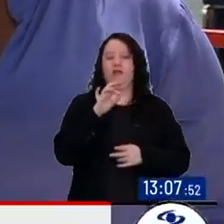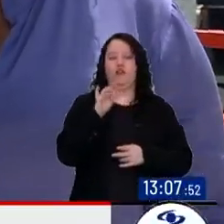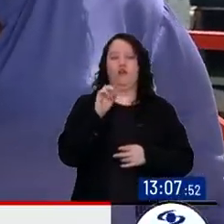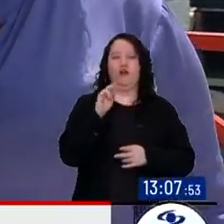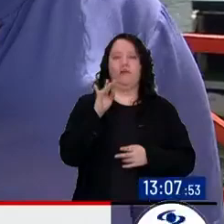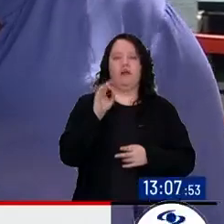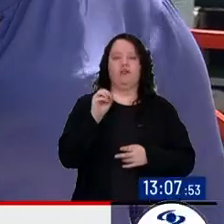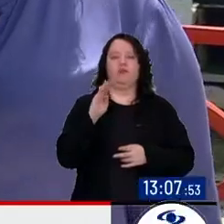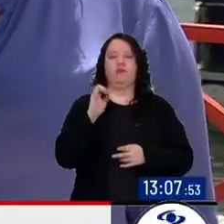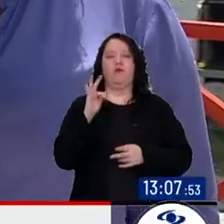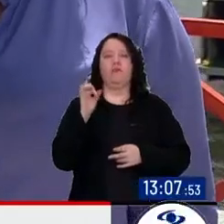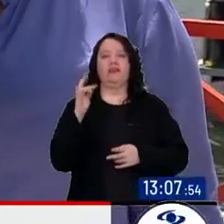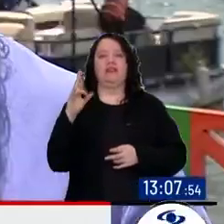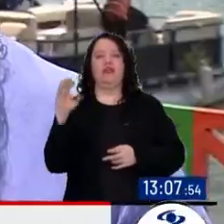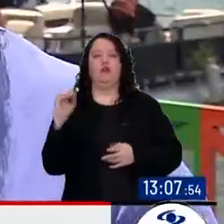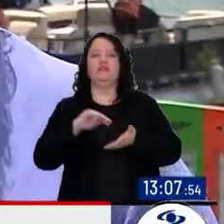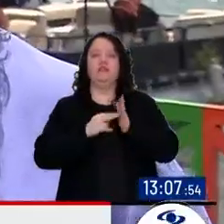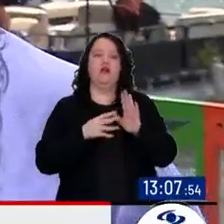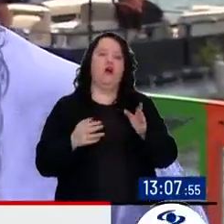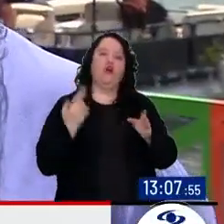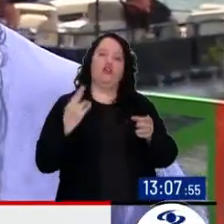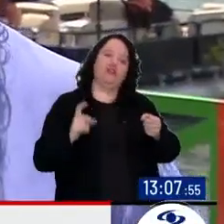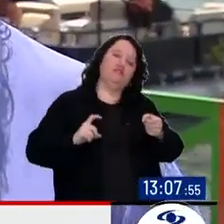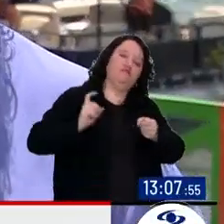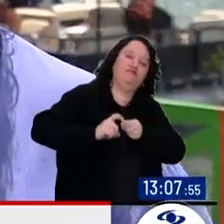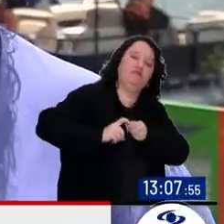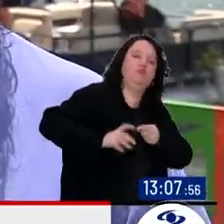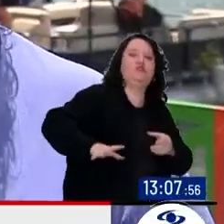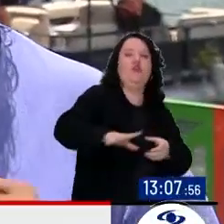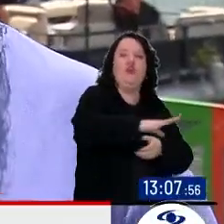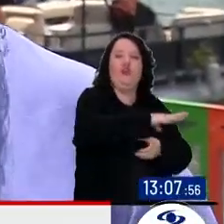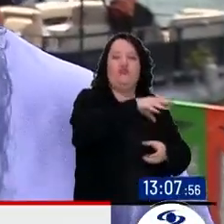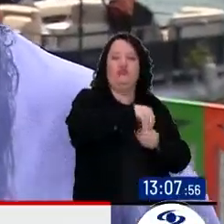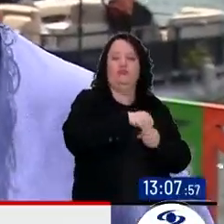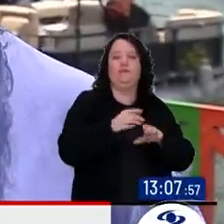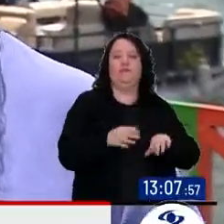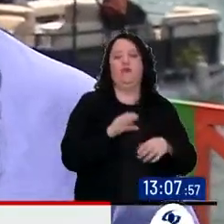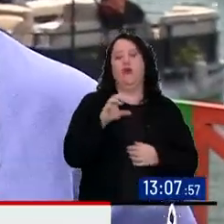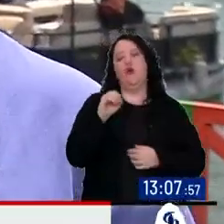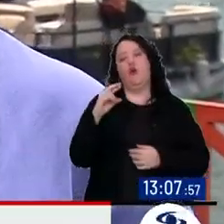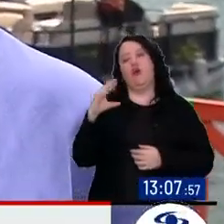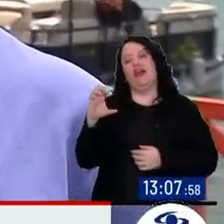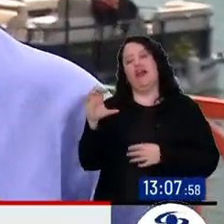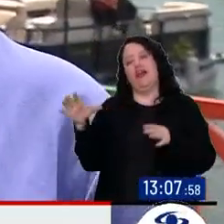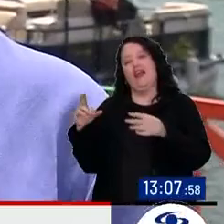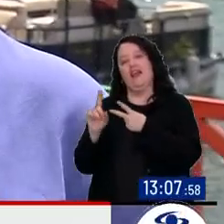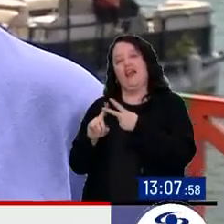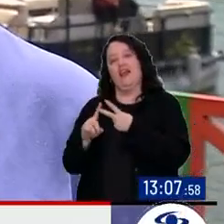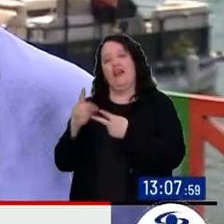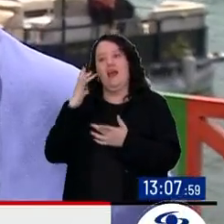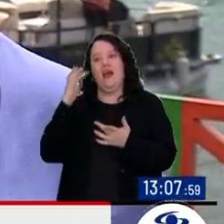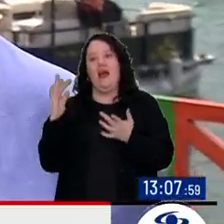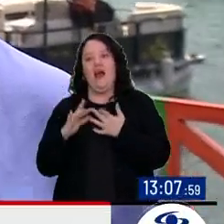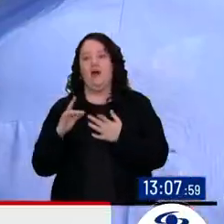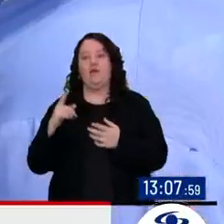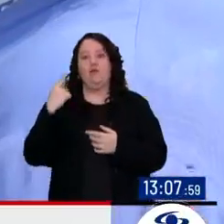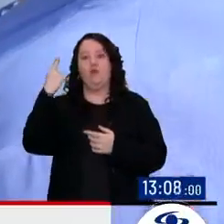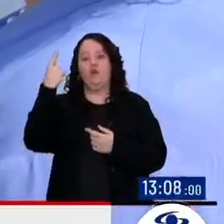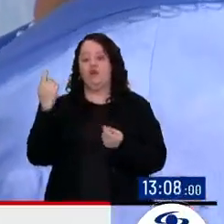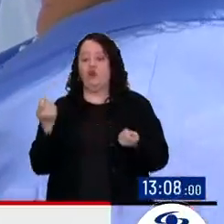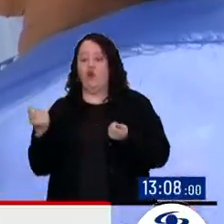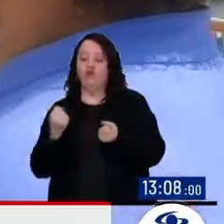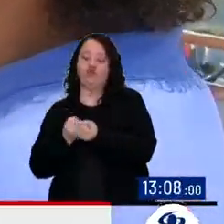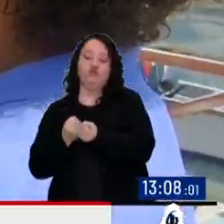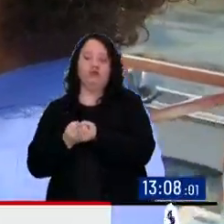todos tenemos que volver a registrarnos. Otra cosa importante, que la OCRE no siga siendo el fortín de los políticos, porque